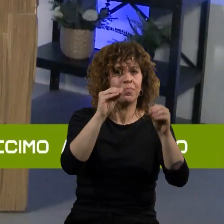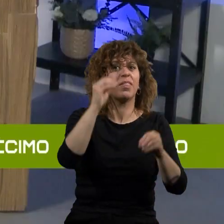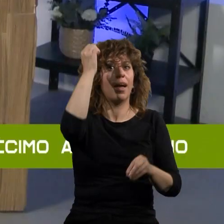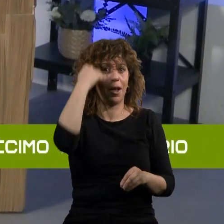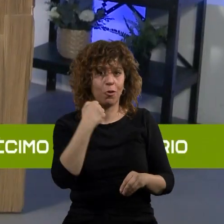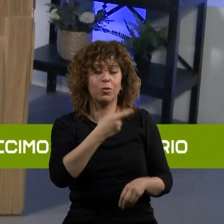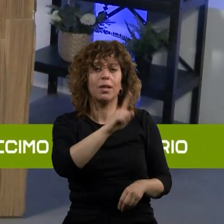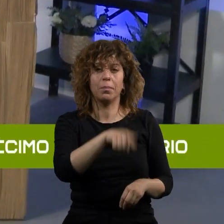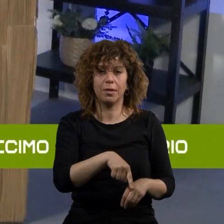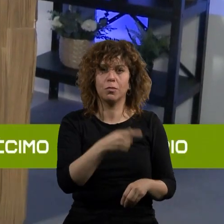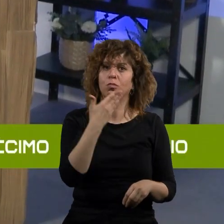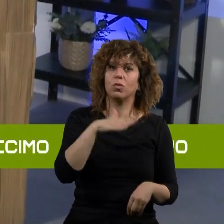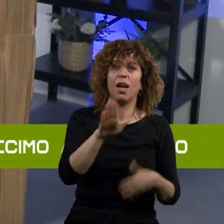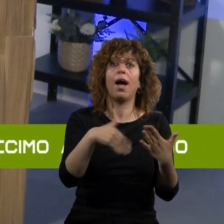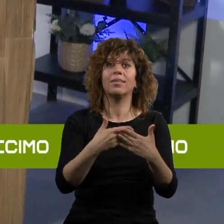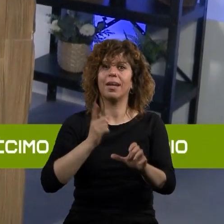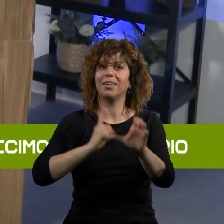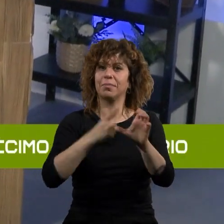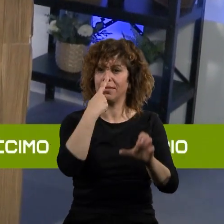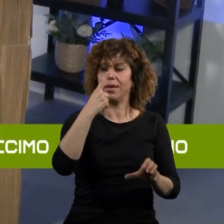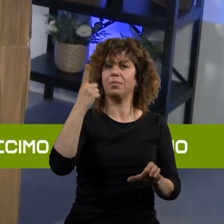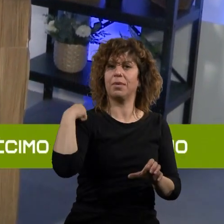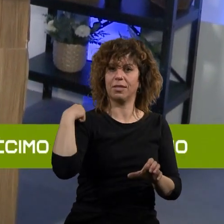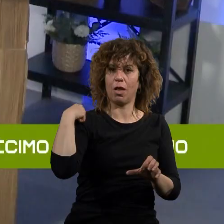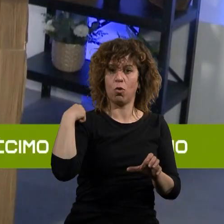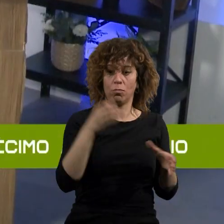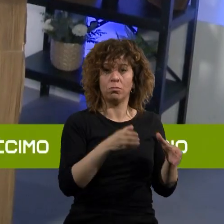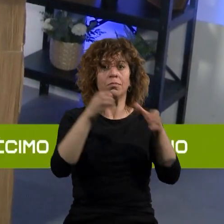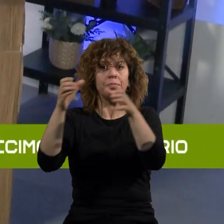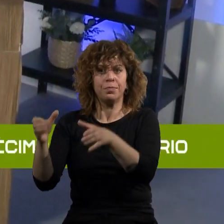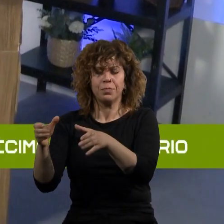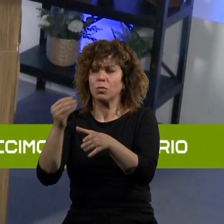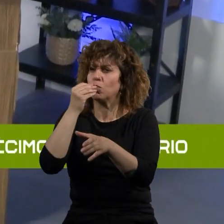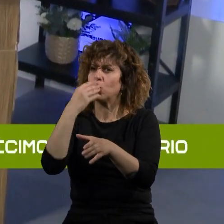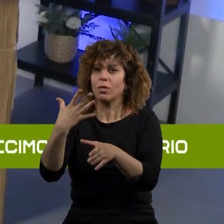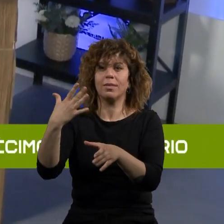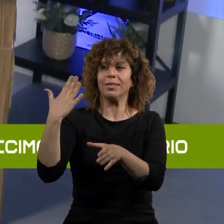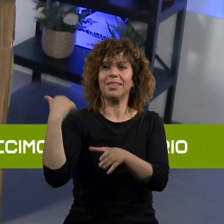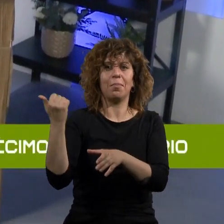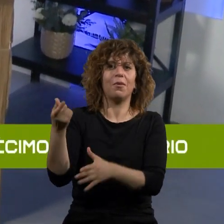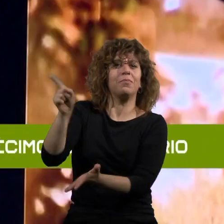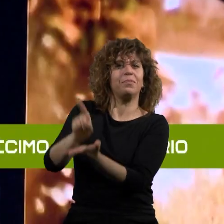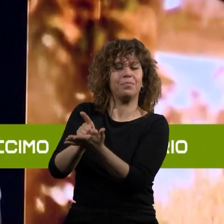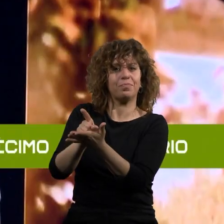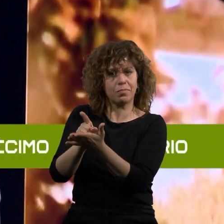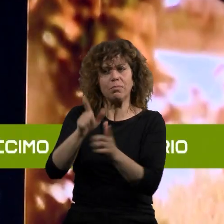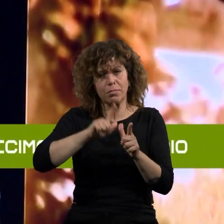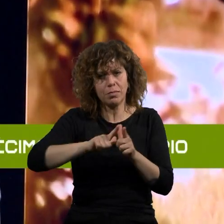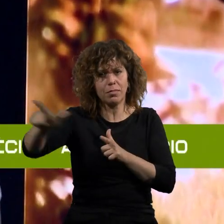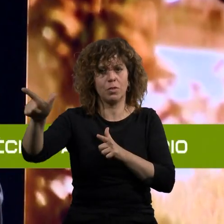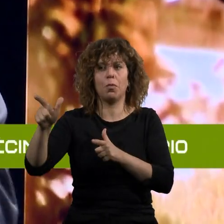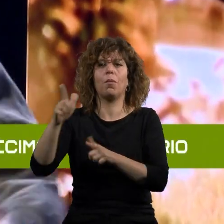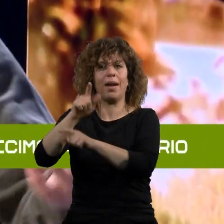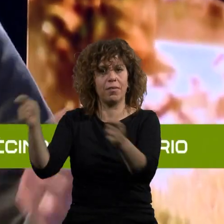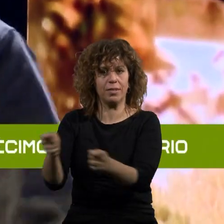incluso. Súper guay. Y en Extremadura el año pasado estuvimos, nos trataron estupendamente, nos han vuelto a llamar para otro festival, fíjate la kilometrada, pero súper contentos